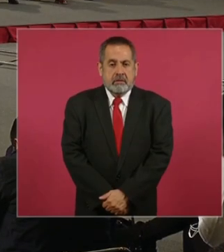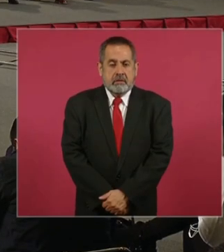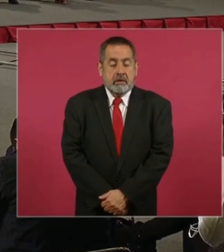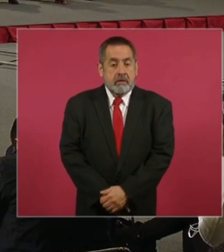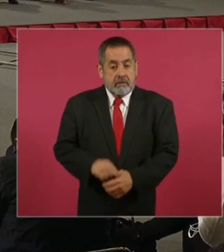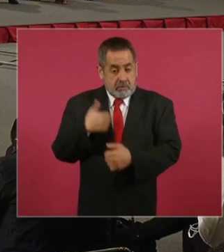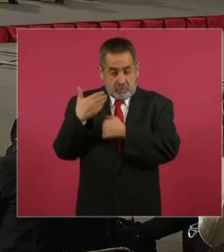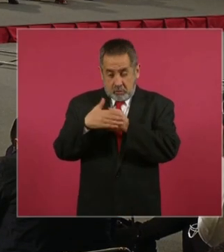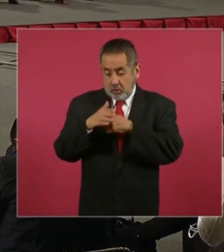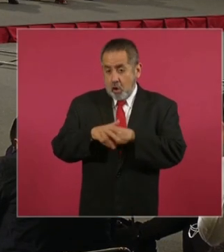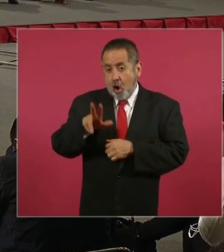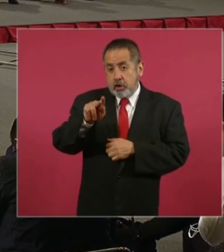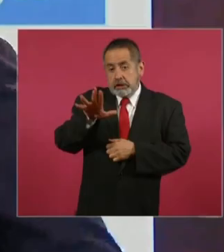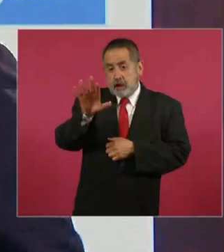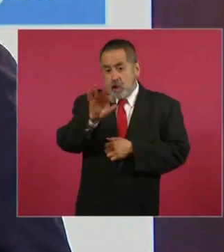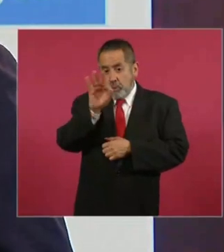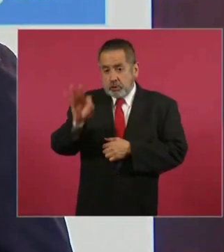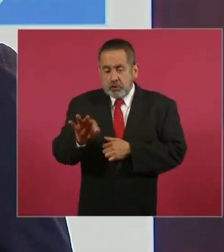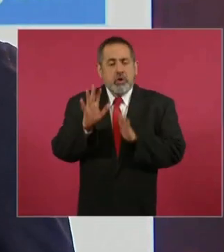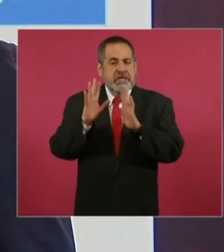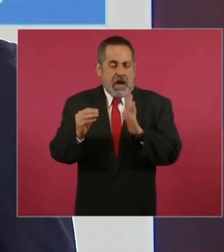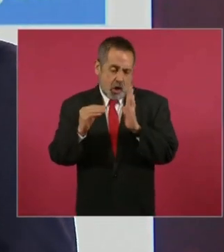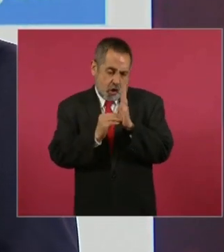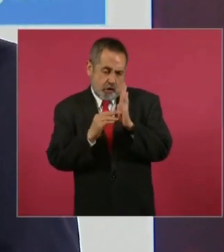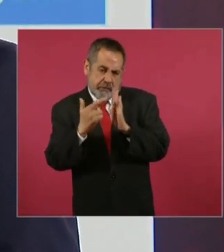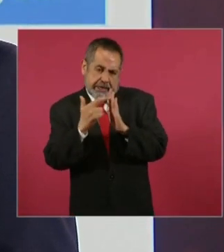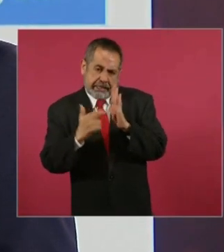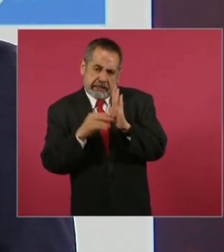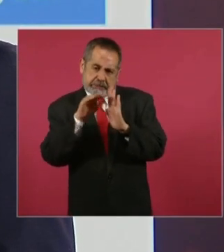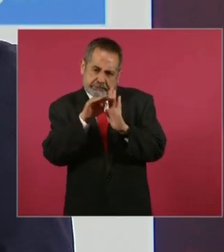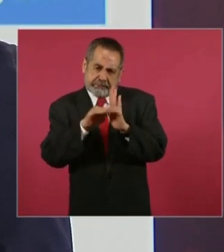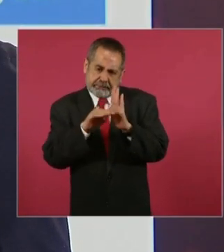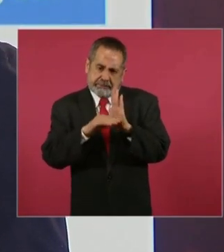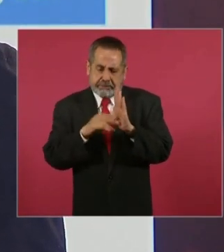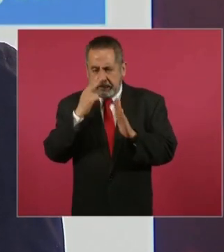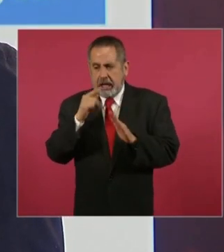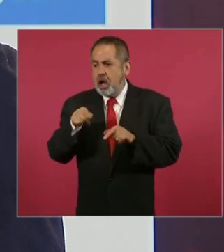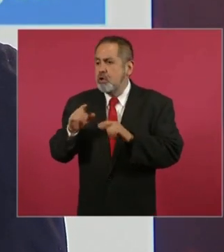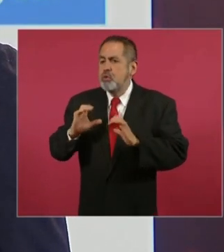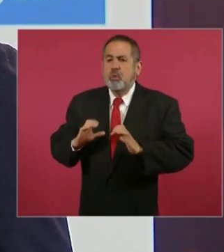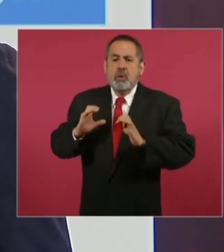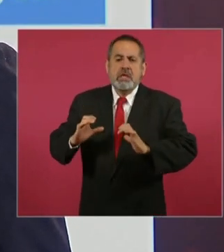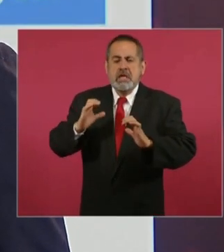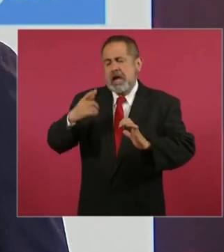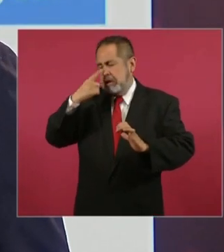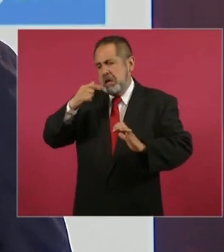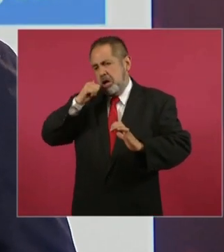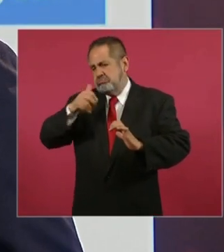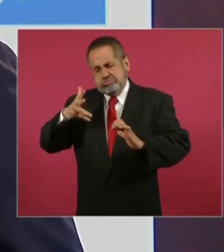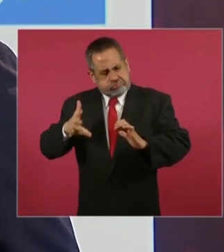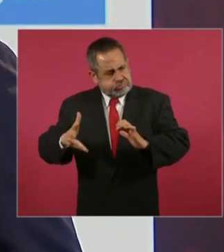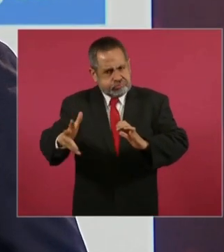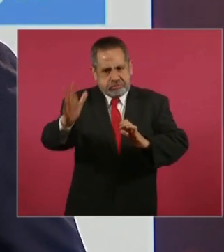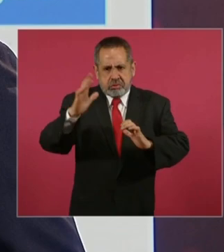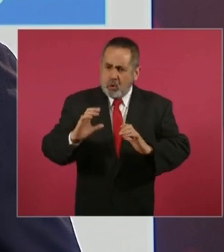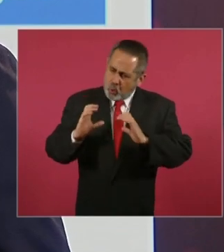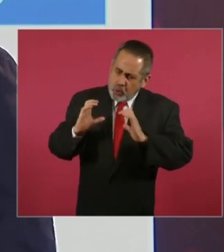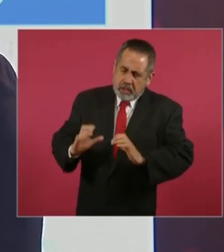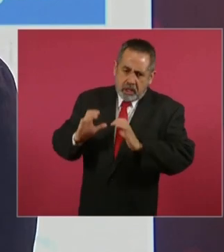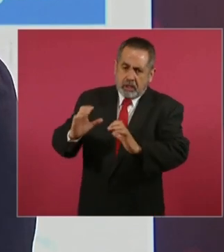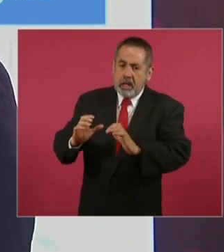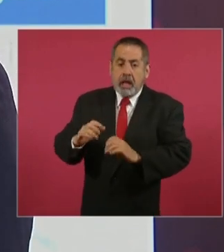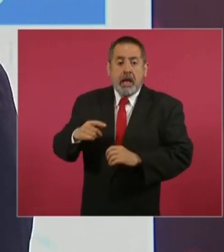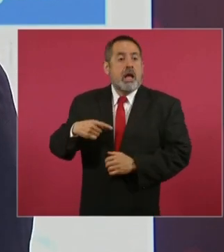naturales protegidas con sus reglas, para que estén bien blindadas y duren mucho, mucho tiempo estos territorios que son un regalo